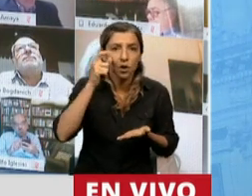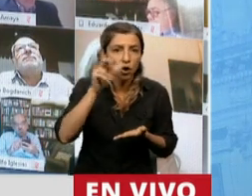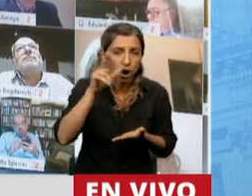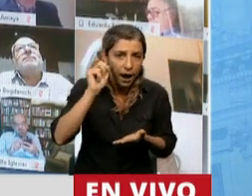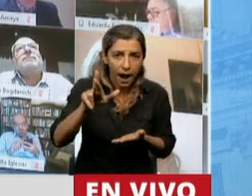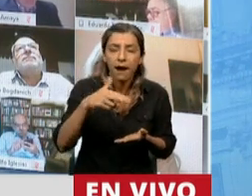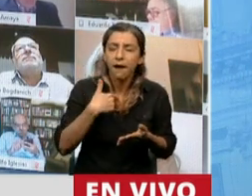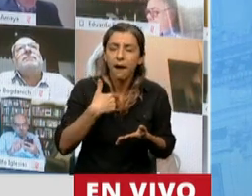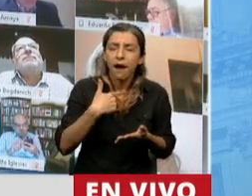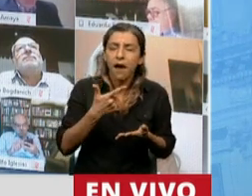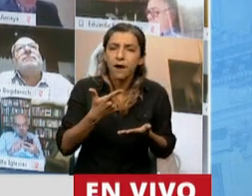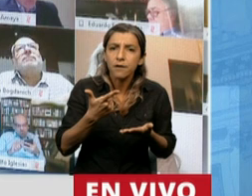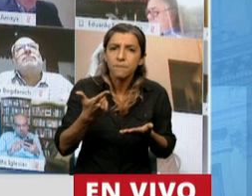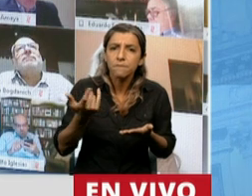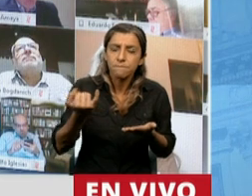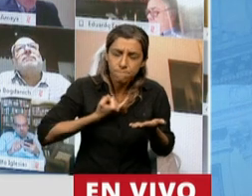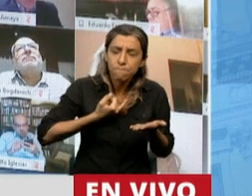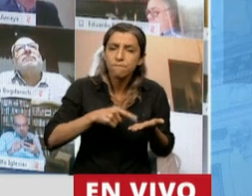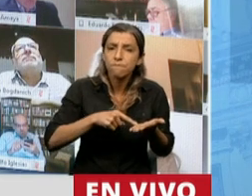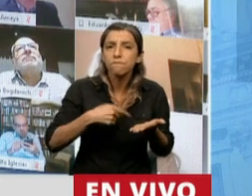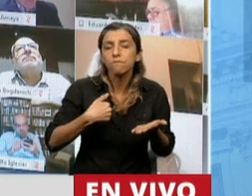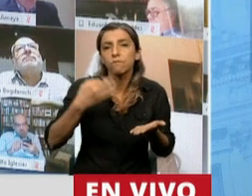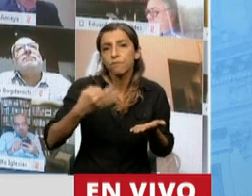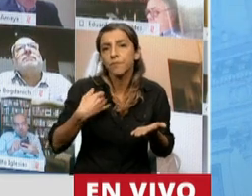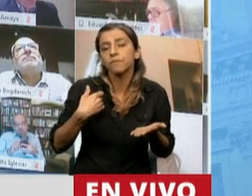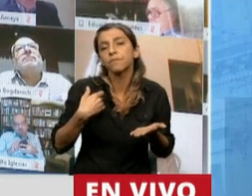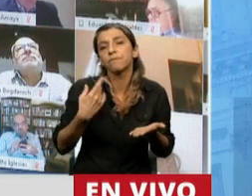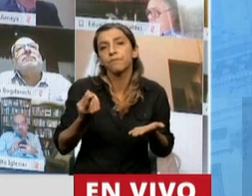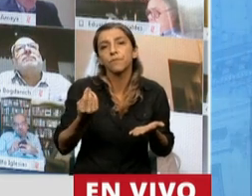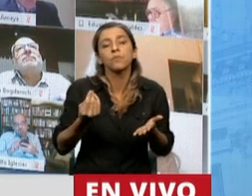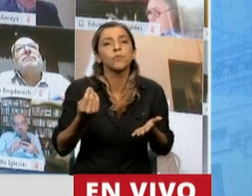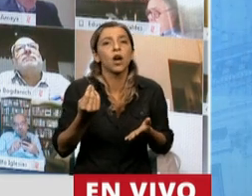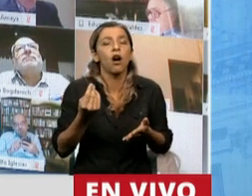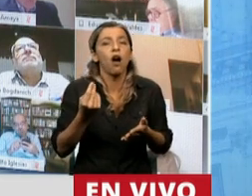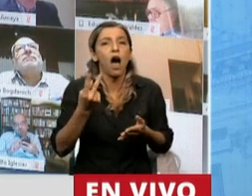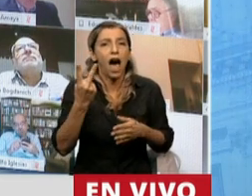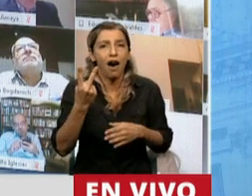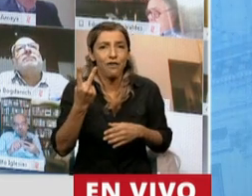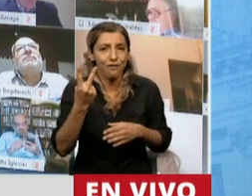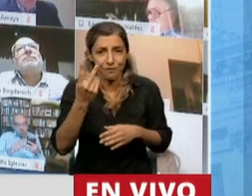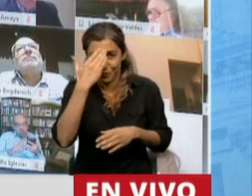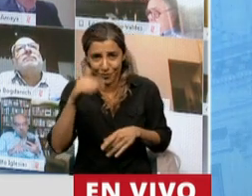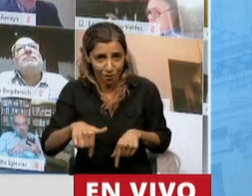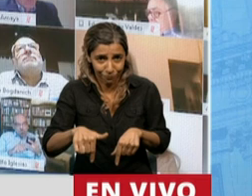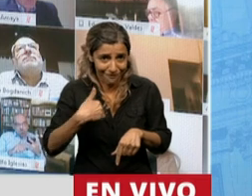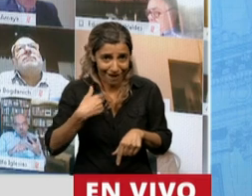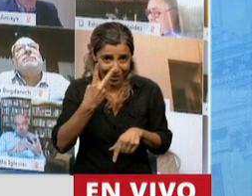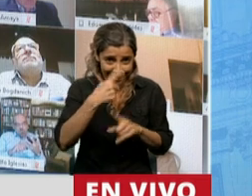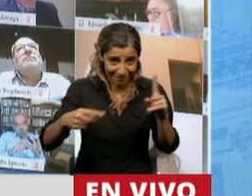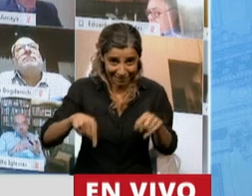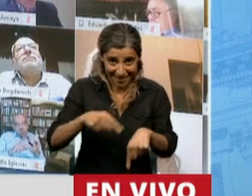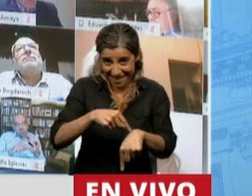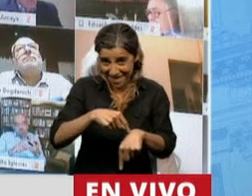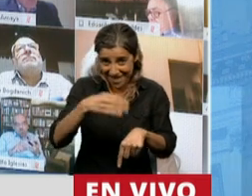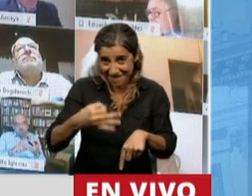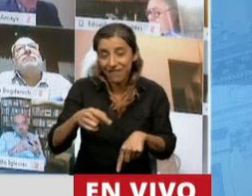escribió es cierto fue a las 215 2 horas 15 minutos en este momento son las 2:30 O